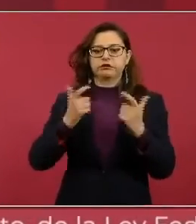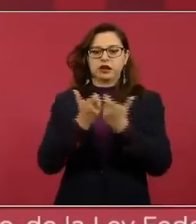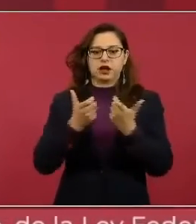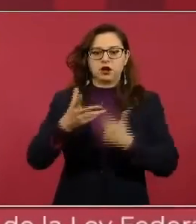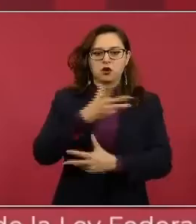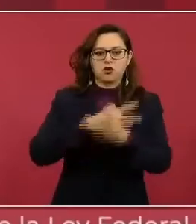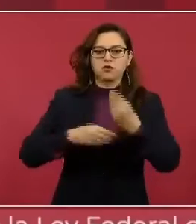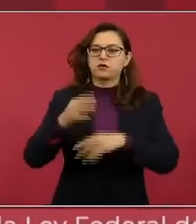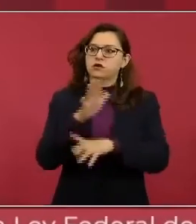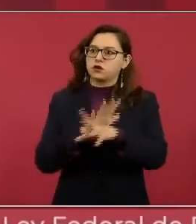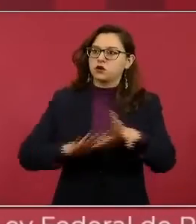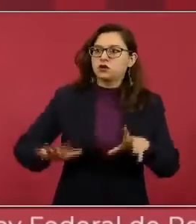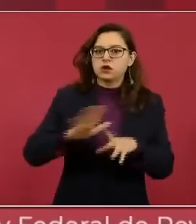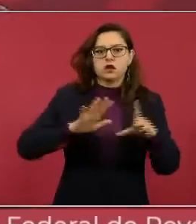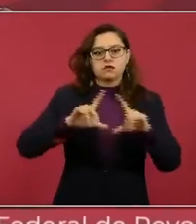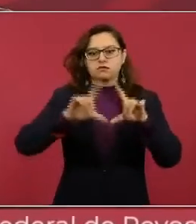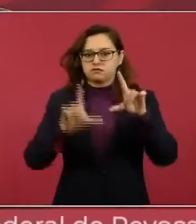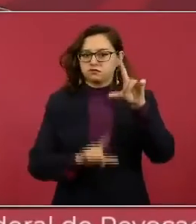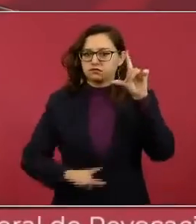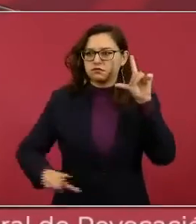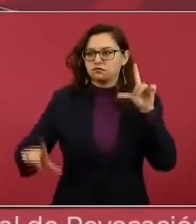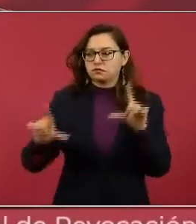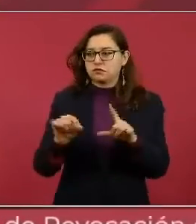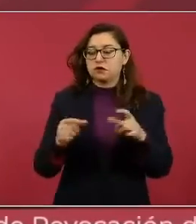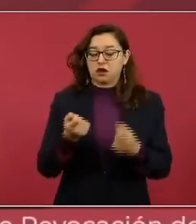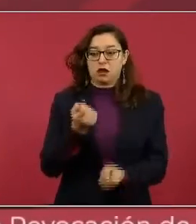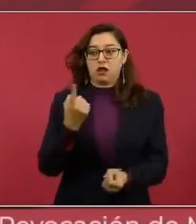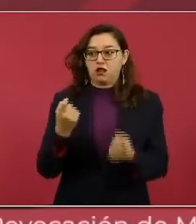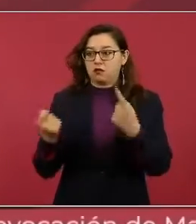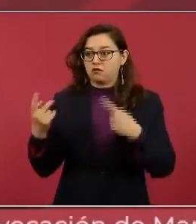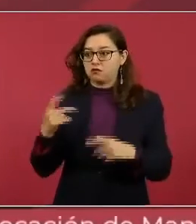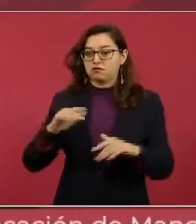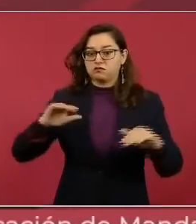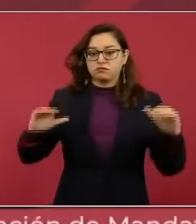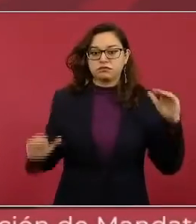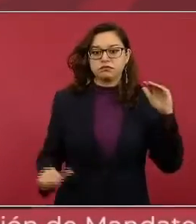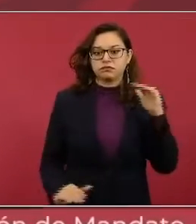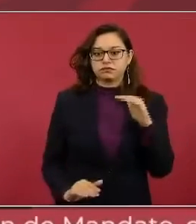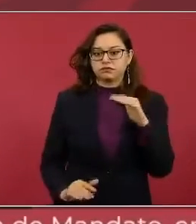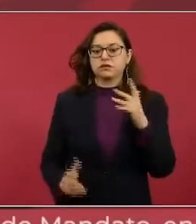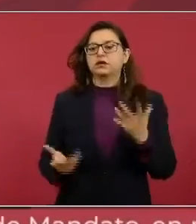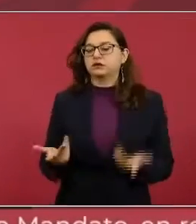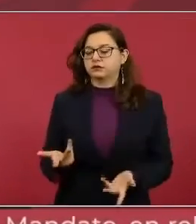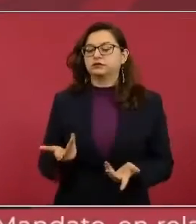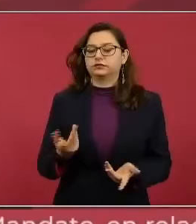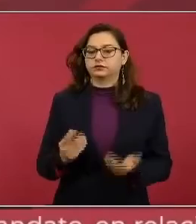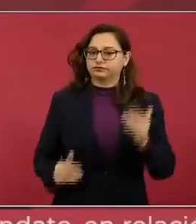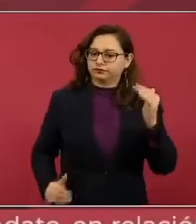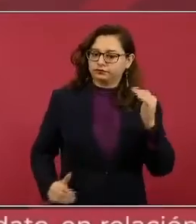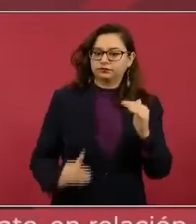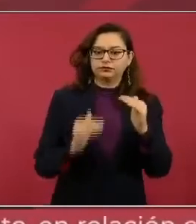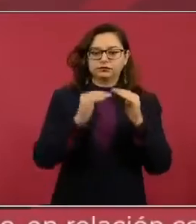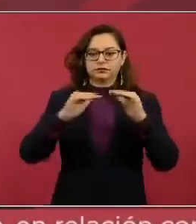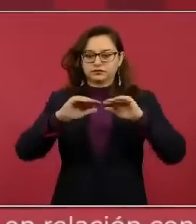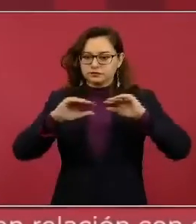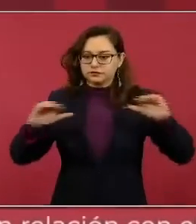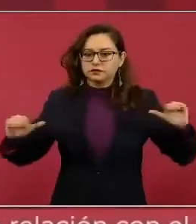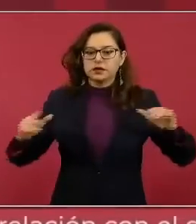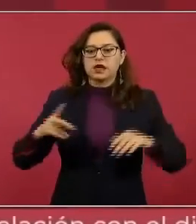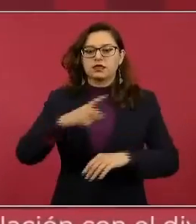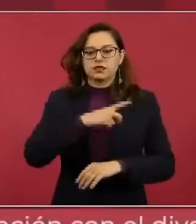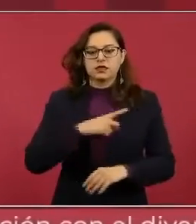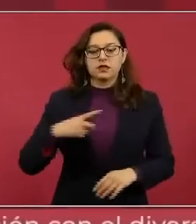que padecemos y que afecta a hombres y a mujeres. Ese es el centro